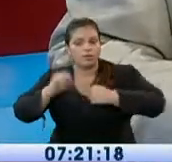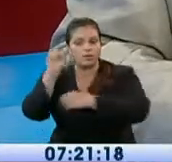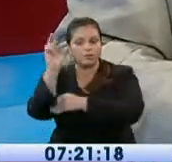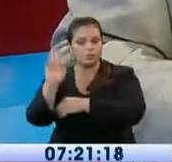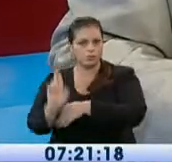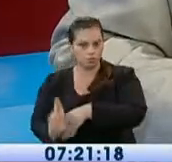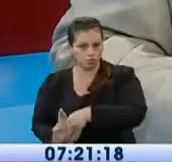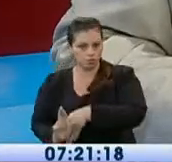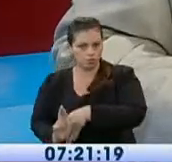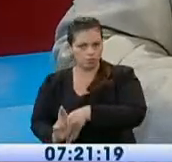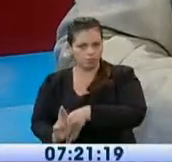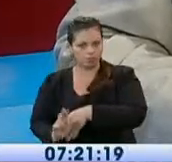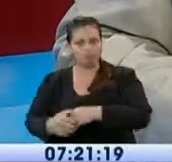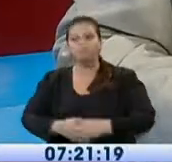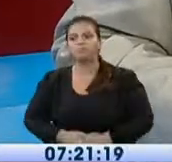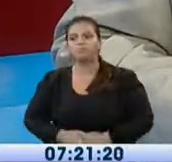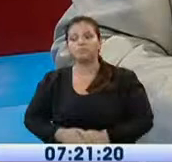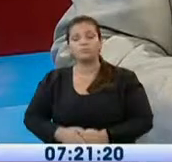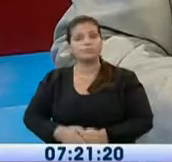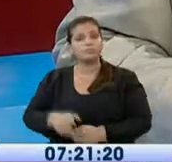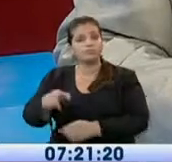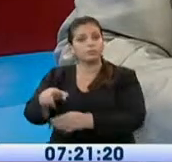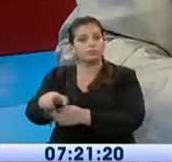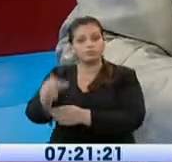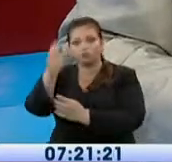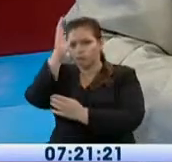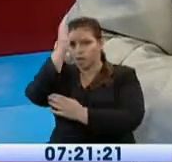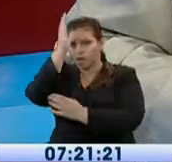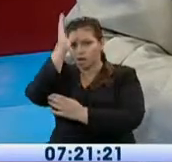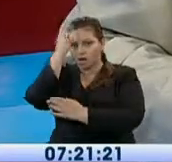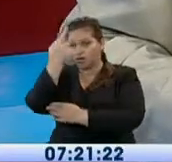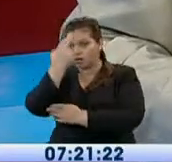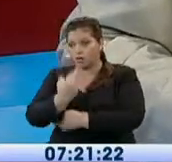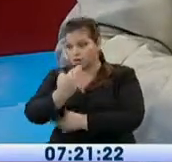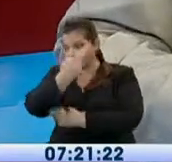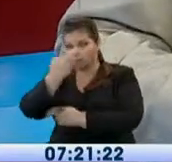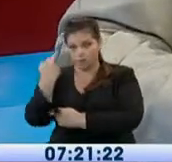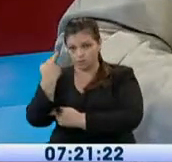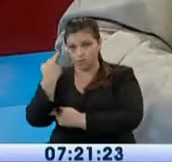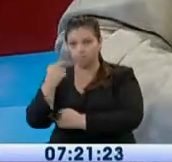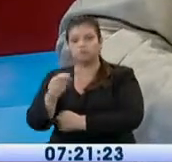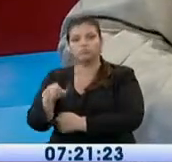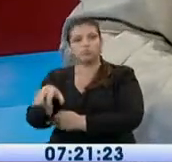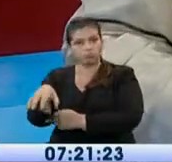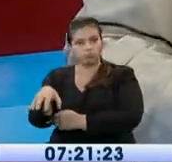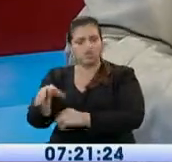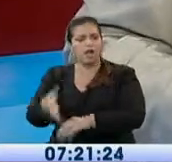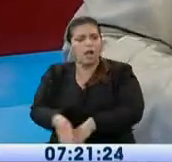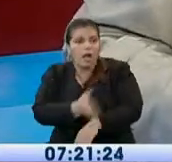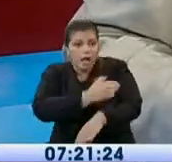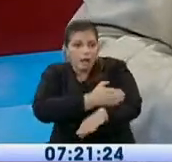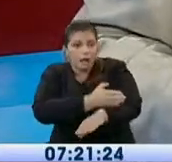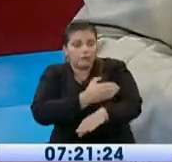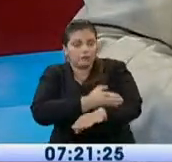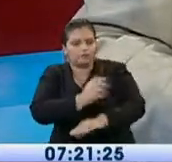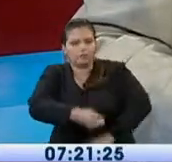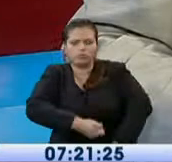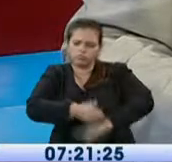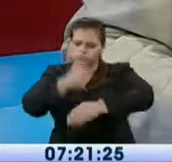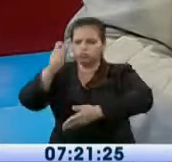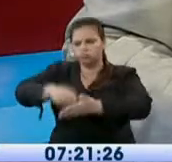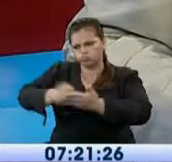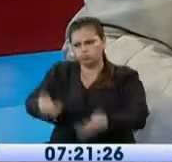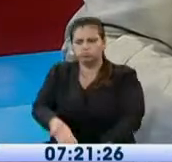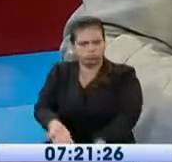rehabilitación clandestina. Lo que siempre sucede, esta clínica, entre comillas clínica, está ubicada en las Malvinas, al sur